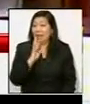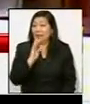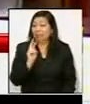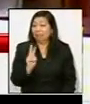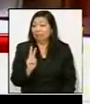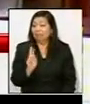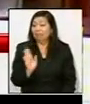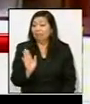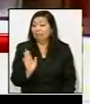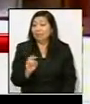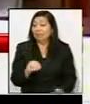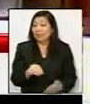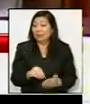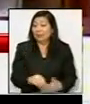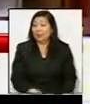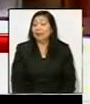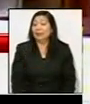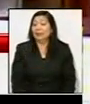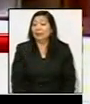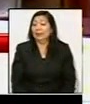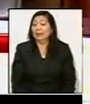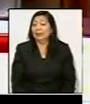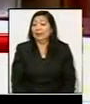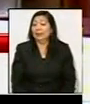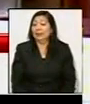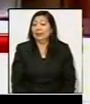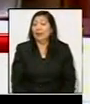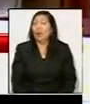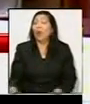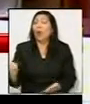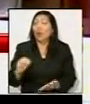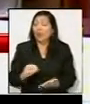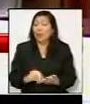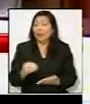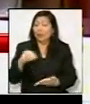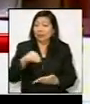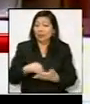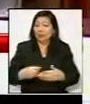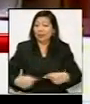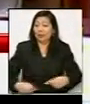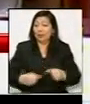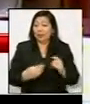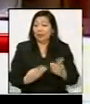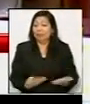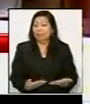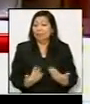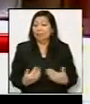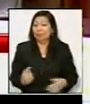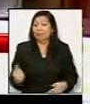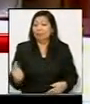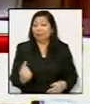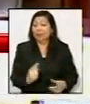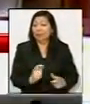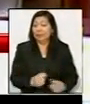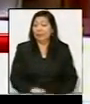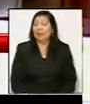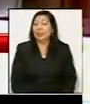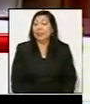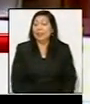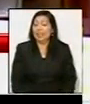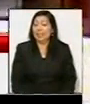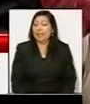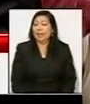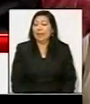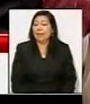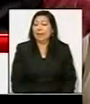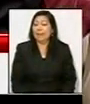estamos considerando reconsiderar y poder colocar al debate el 90 porque hemos visto lo han dicho varios congresistas justamente